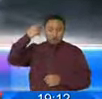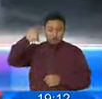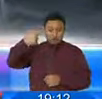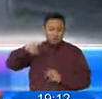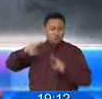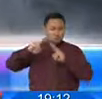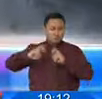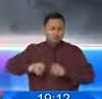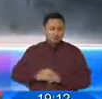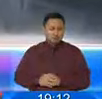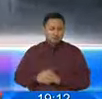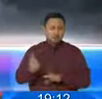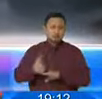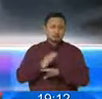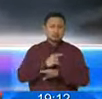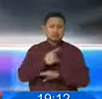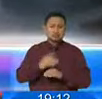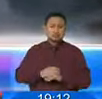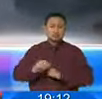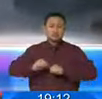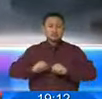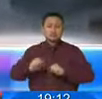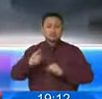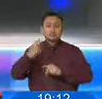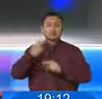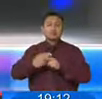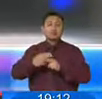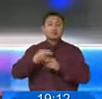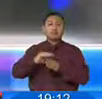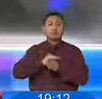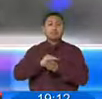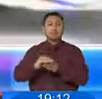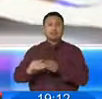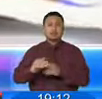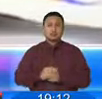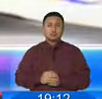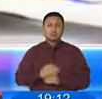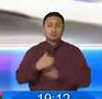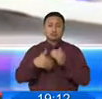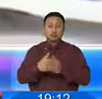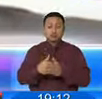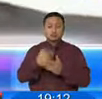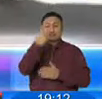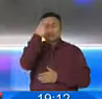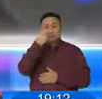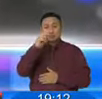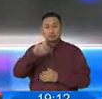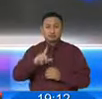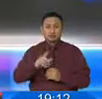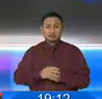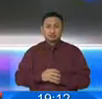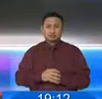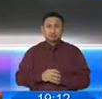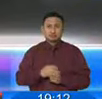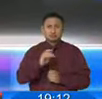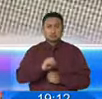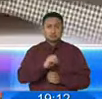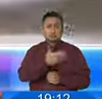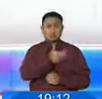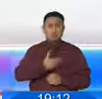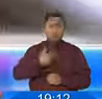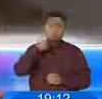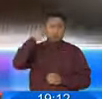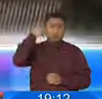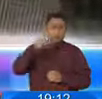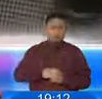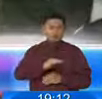que en primera instancia se denominó Operación Invitado, y más tarde, Operación Hotel. Se afirma que a Correa se le informaba de todo